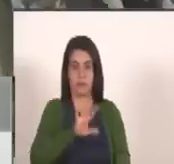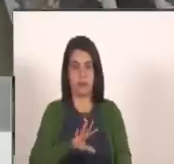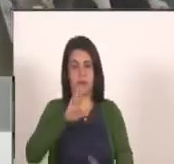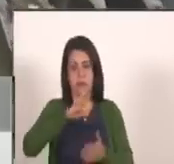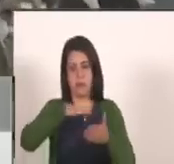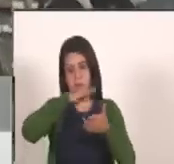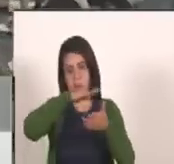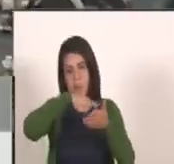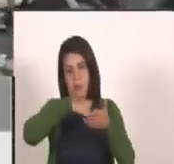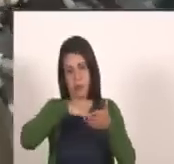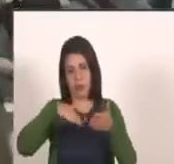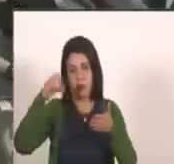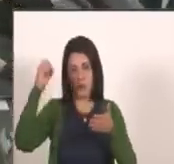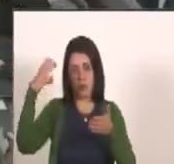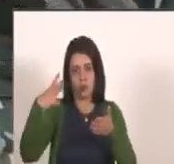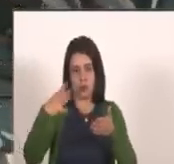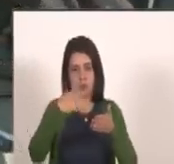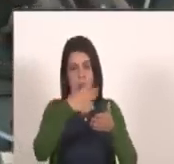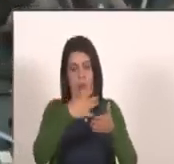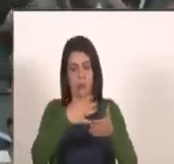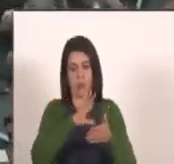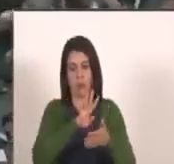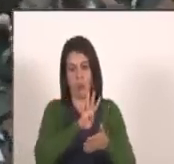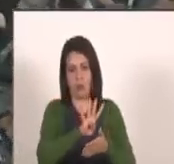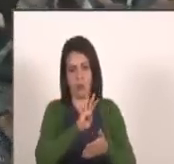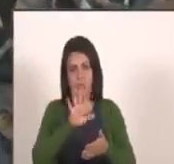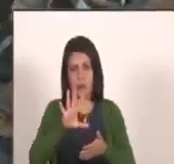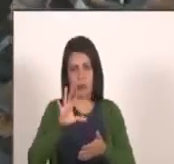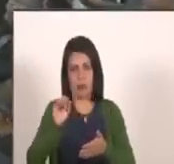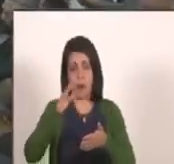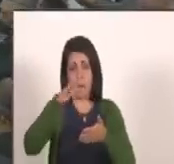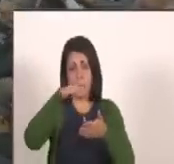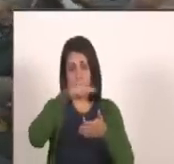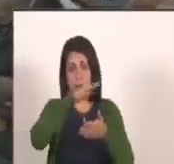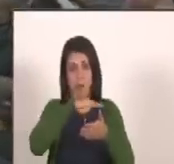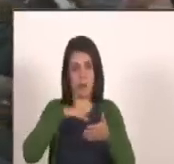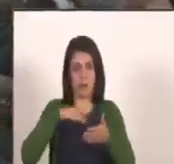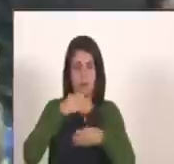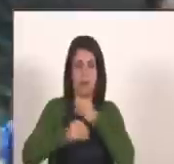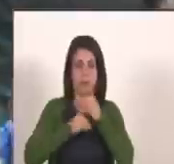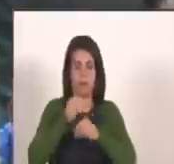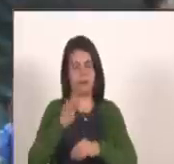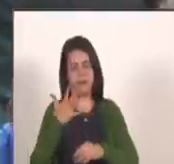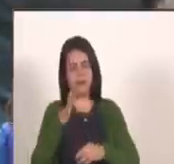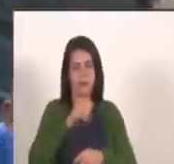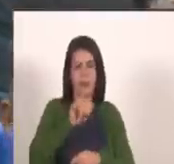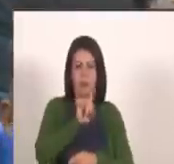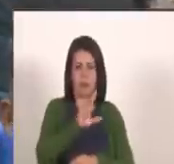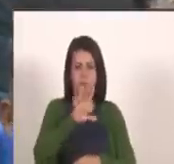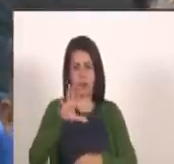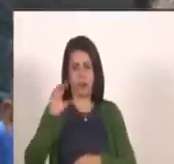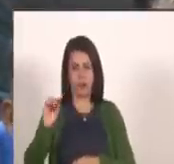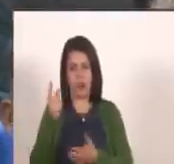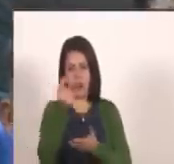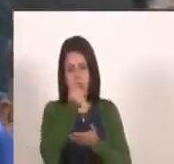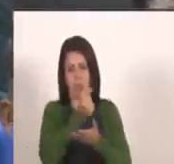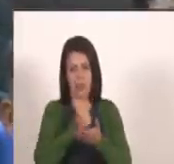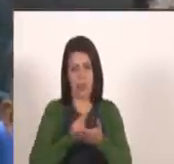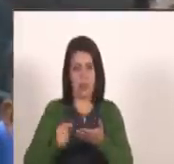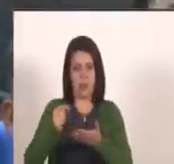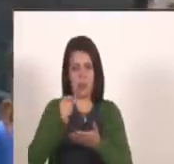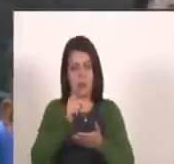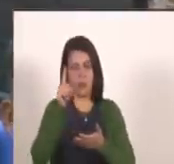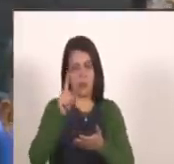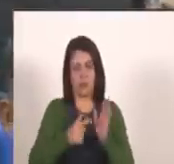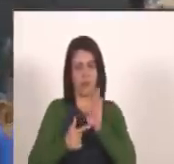su pintura, con su luz, y que no menos de 450 pinturas, no menos de 150 dibujos